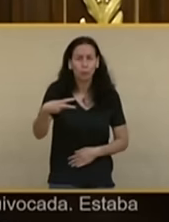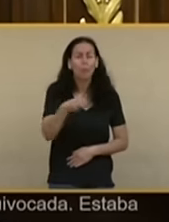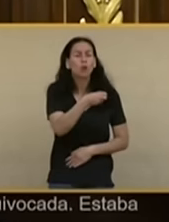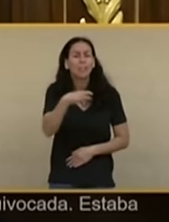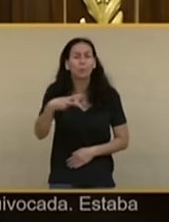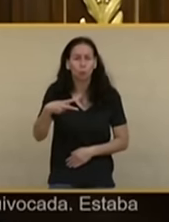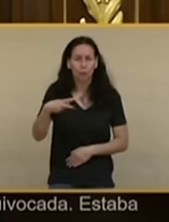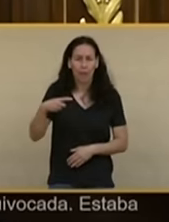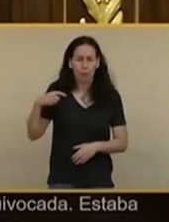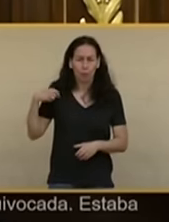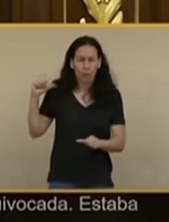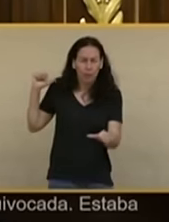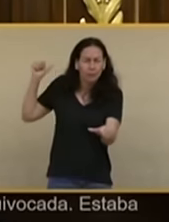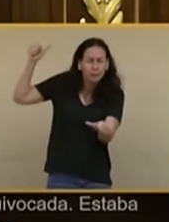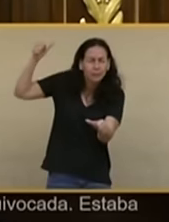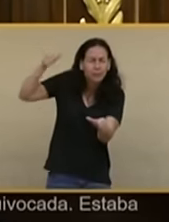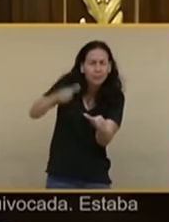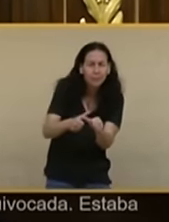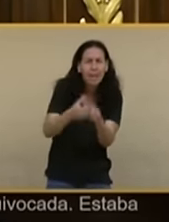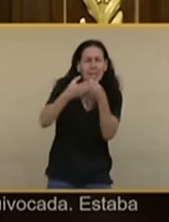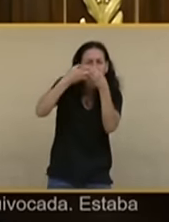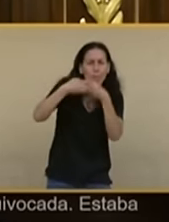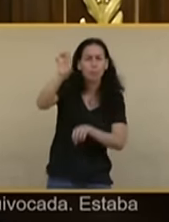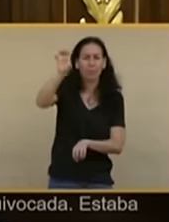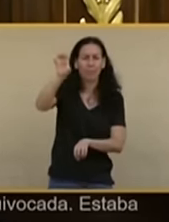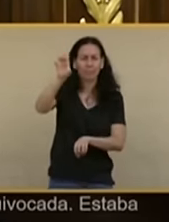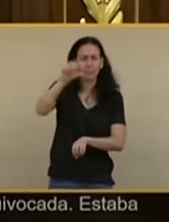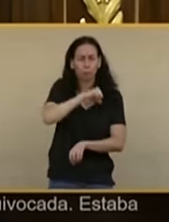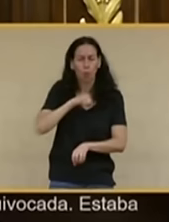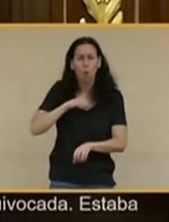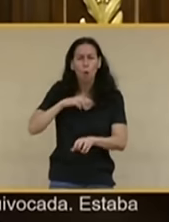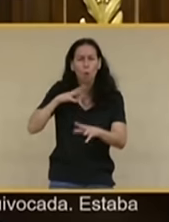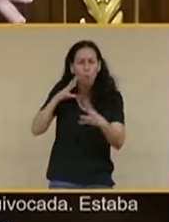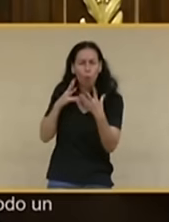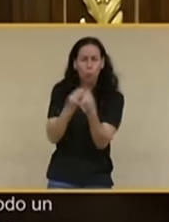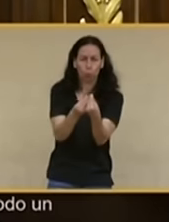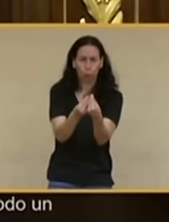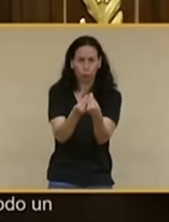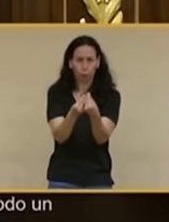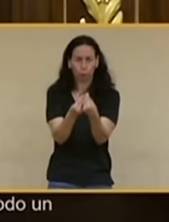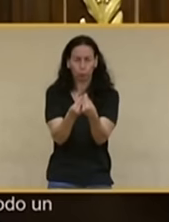los unido, por una causa que trasciende